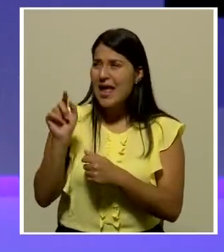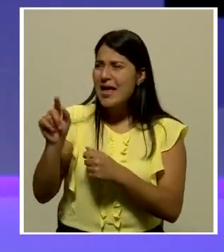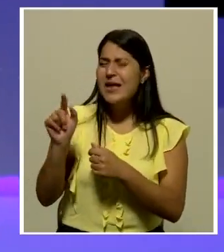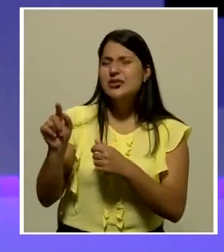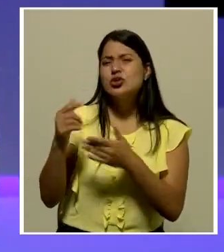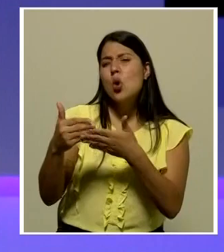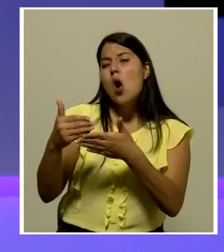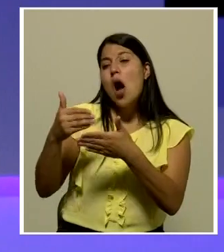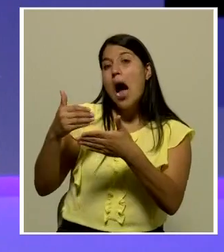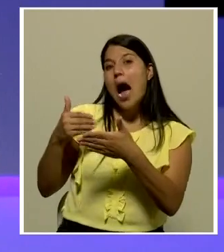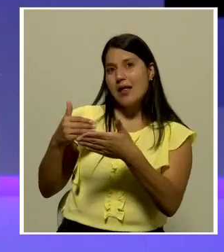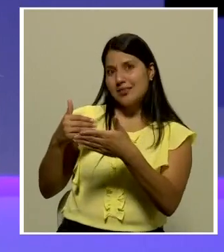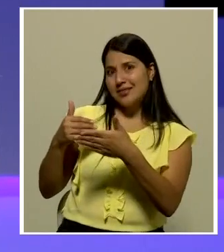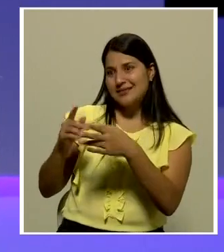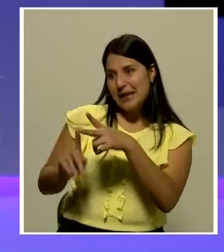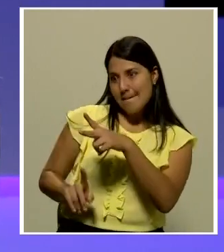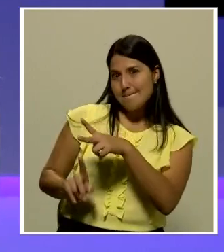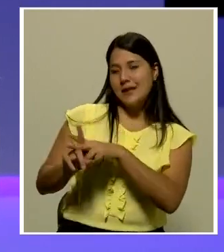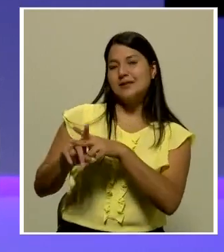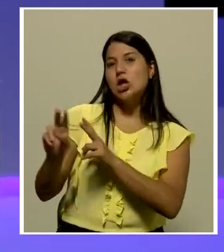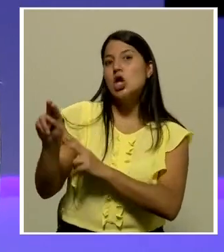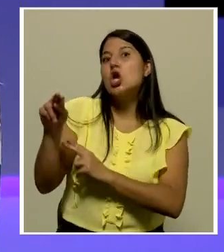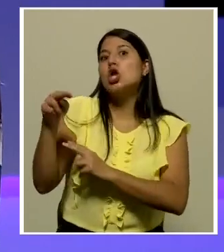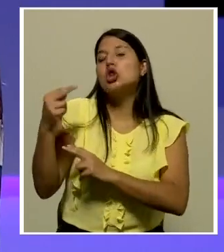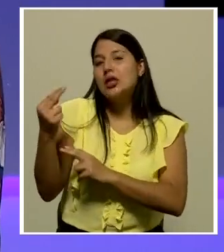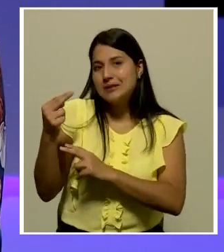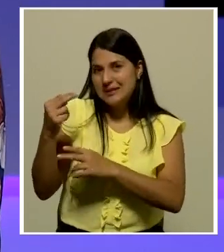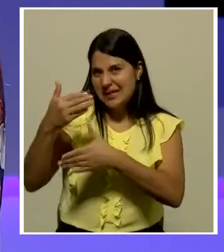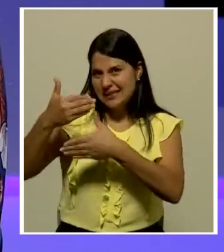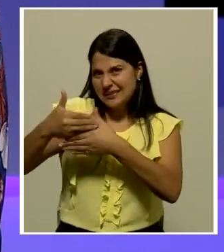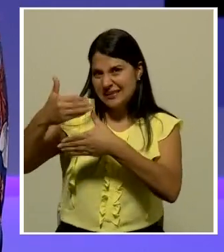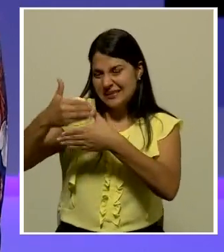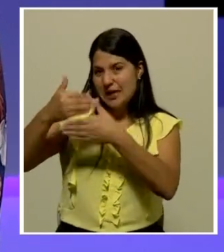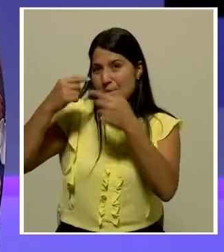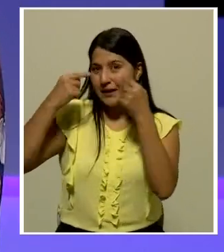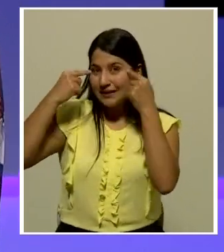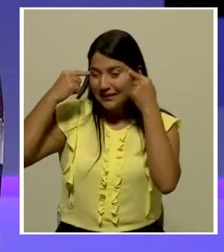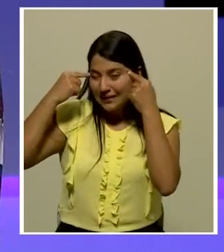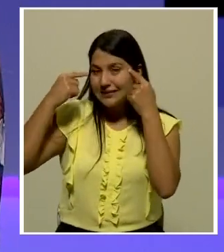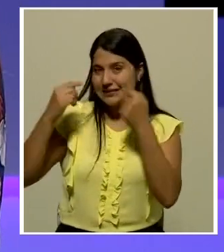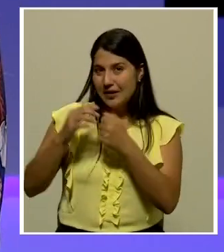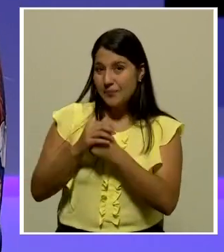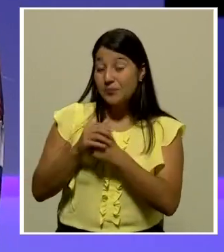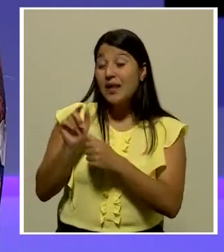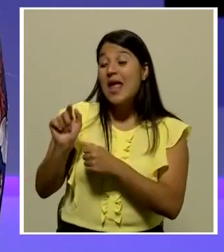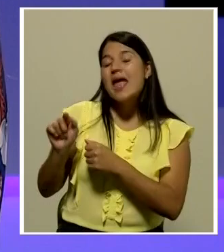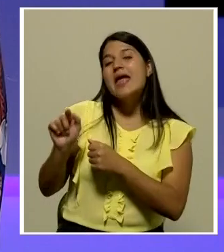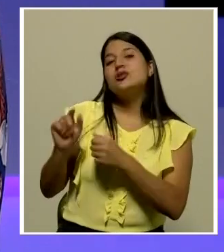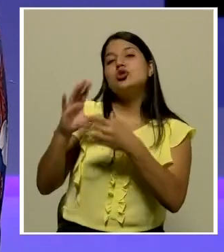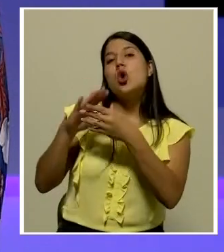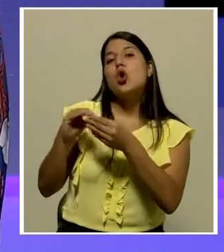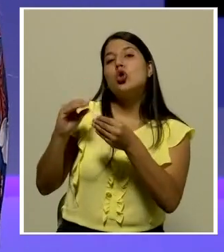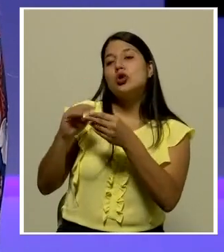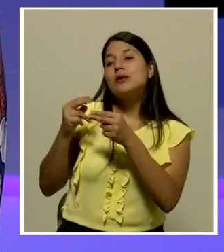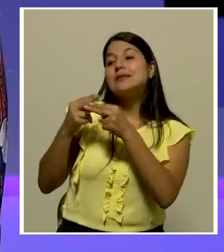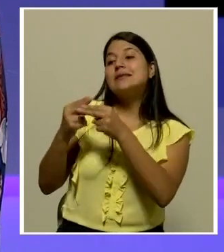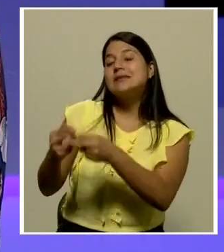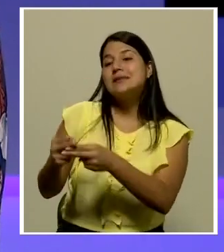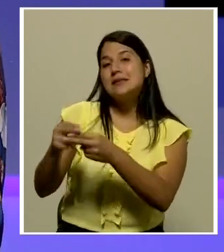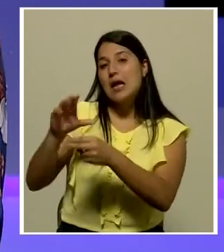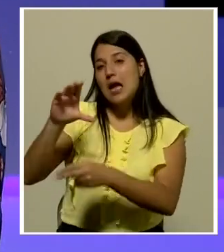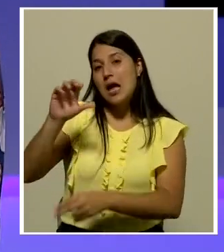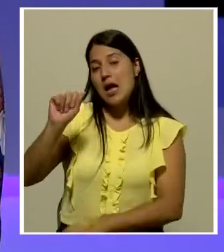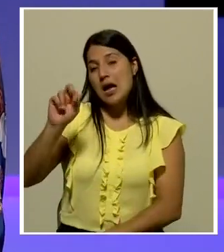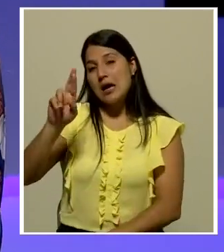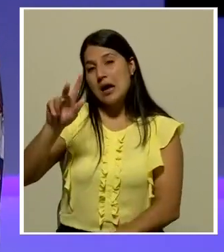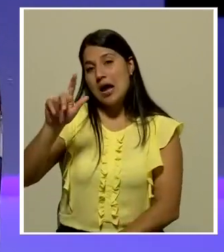cementazo. Entonces, en realidad era la nota que daba cuenta de la recién designación de don Carlos Chinchilla, el magistrado, para